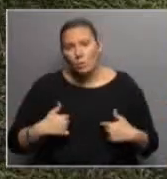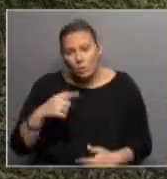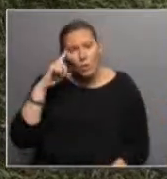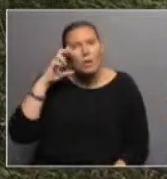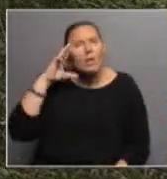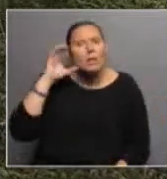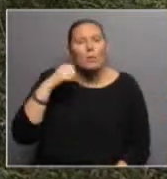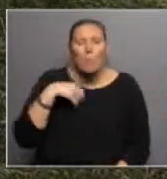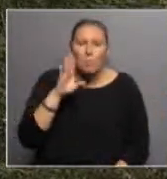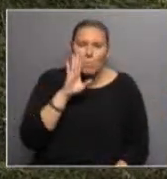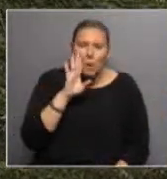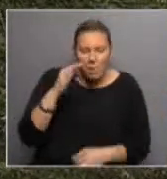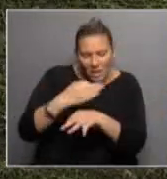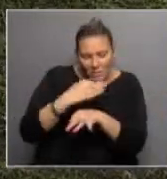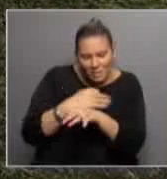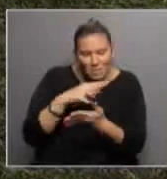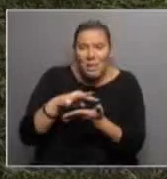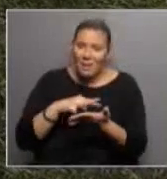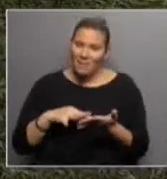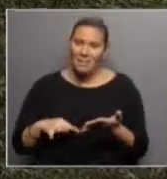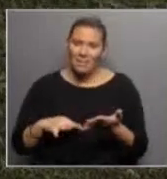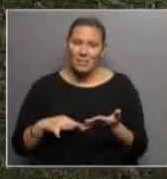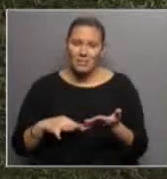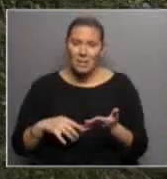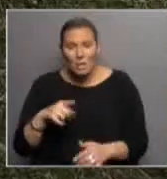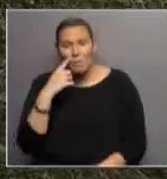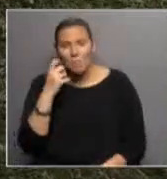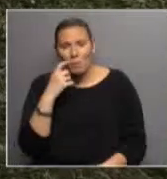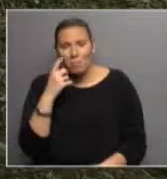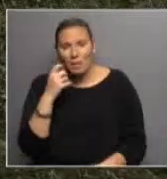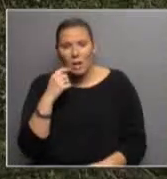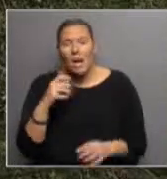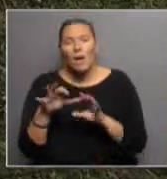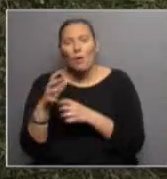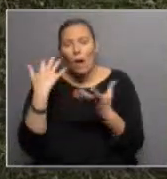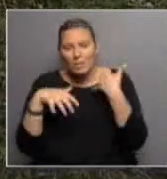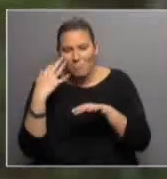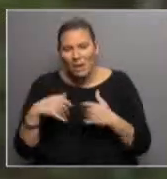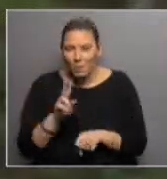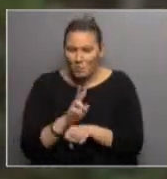retina de mi mamá enseñándome a leer. Y mi papá juntando los bichitos.